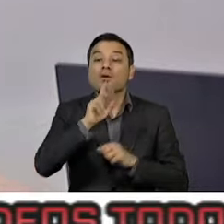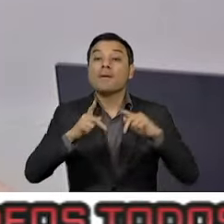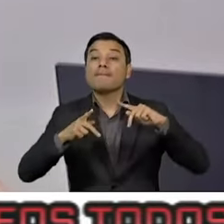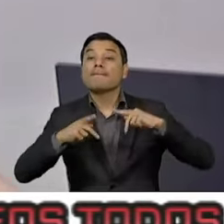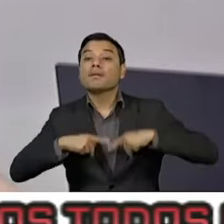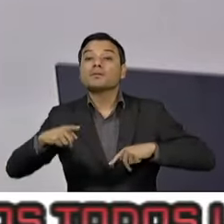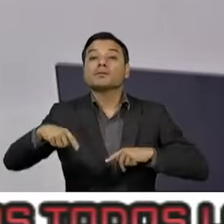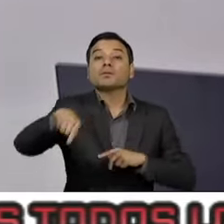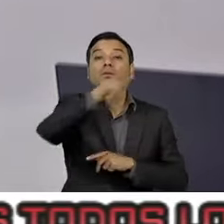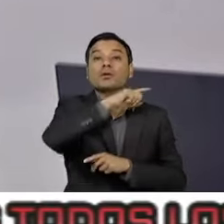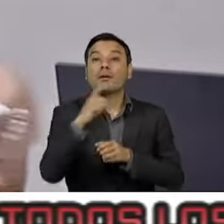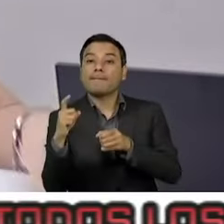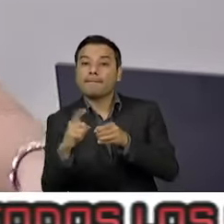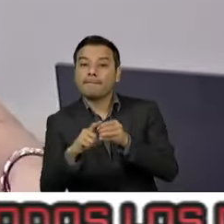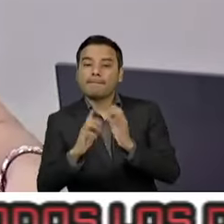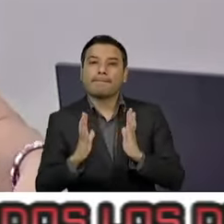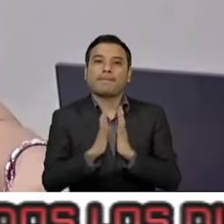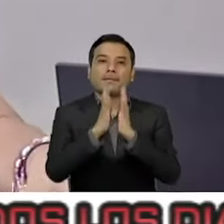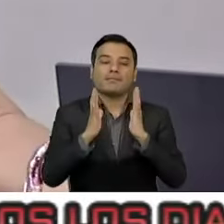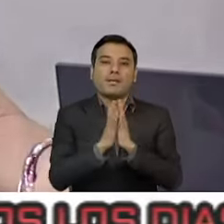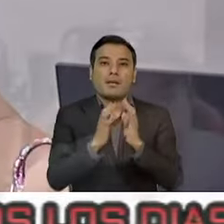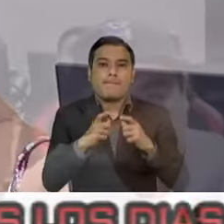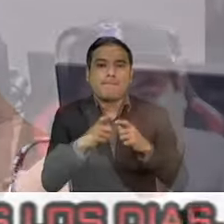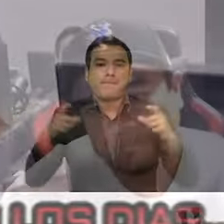ciudadana. Muchísimas gracias.